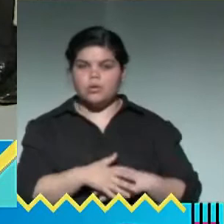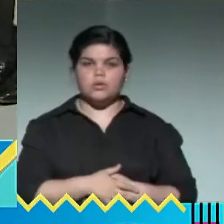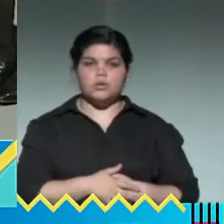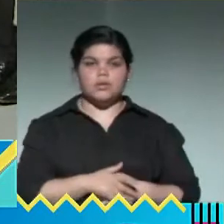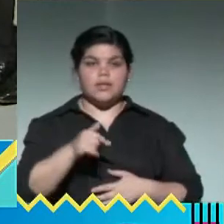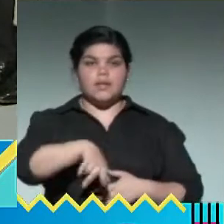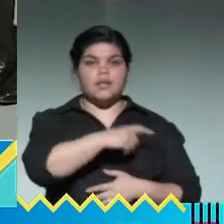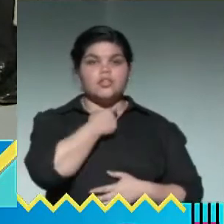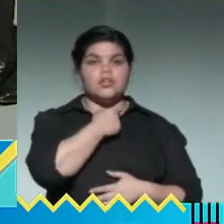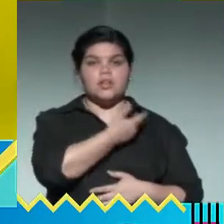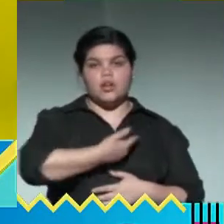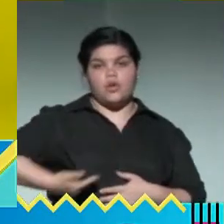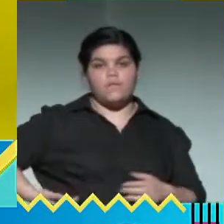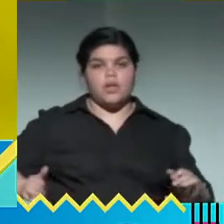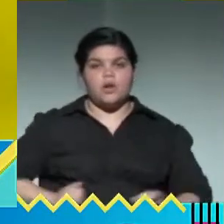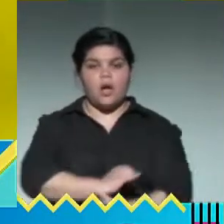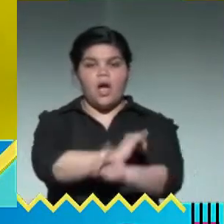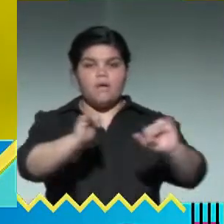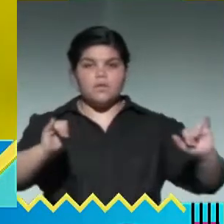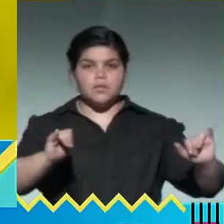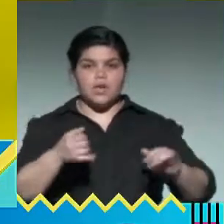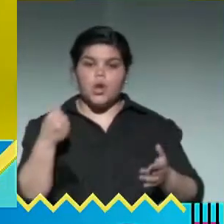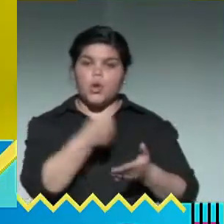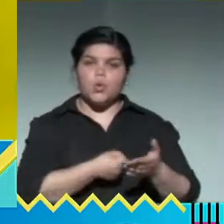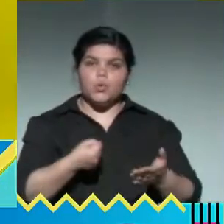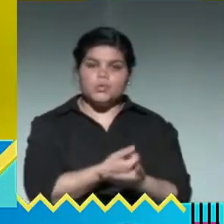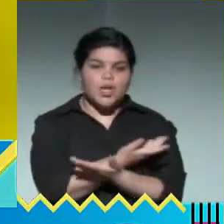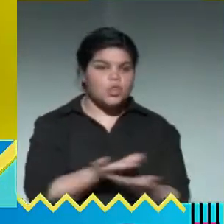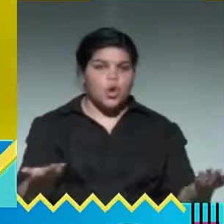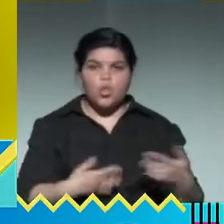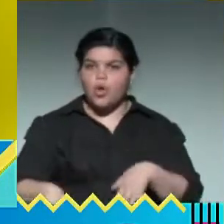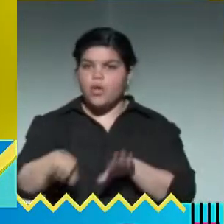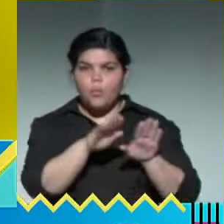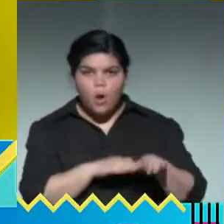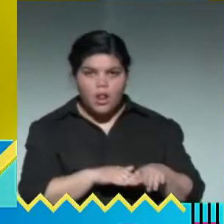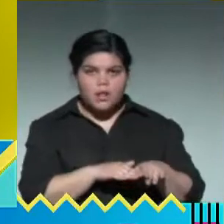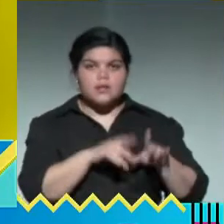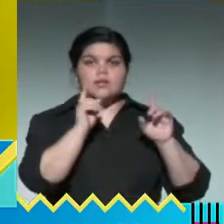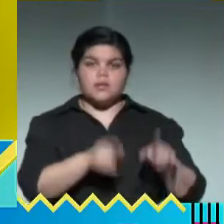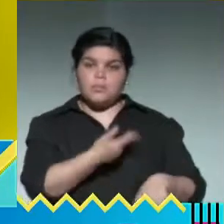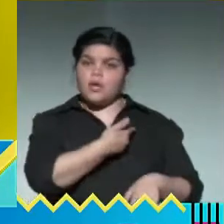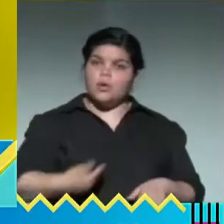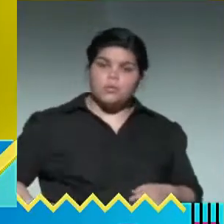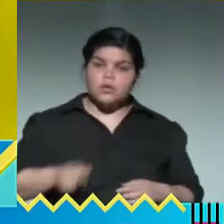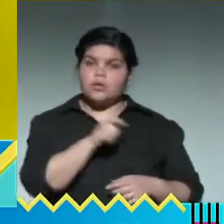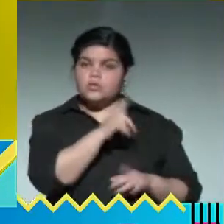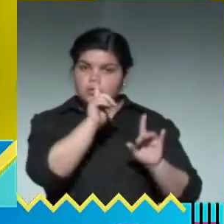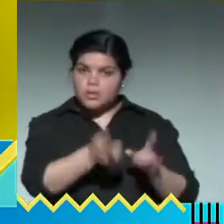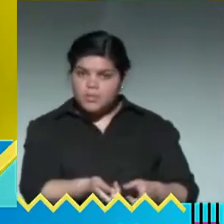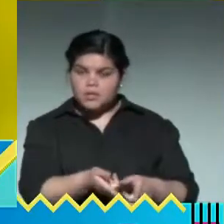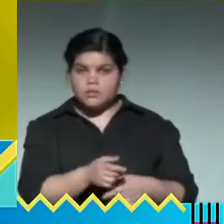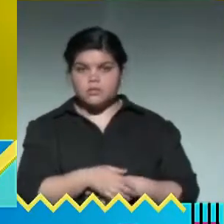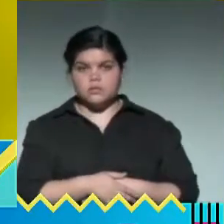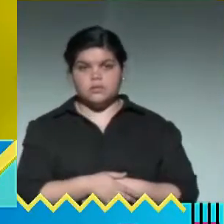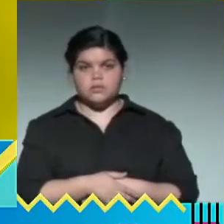un mensaje en donde el esfuerzo tiene que venir de todos lados, de todos los sectores y del sector gobierno también. Me parece que